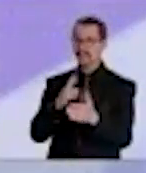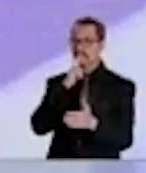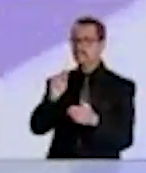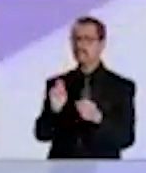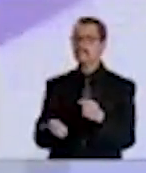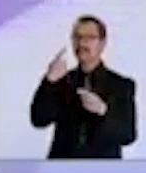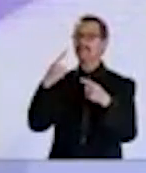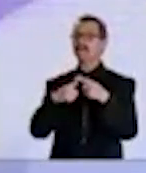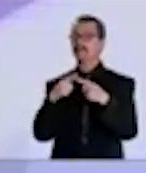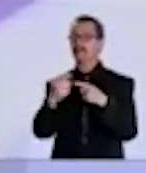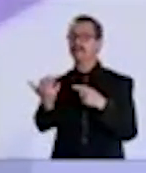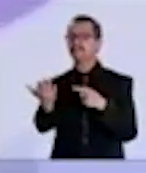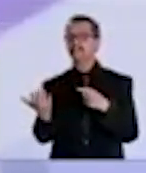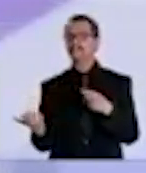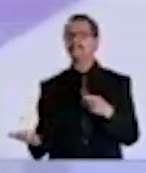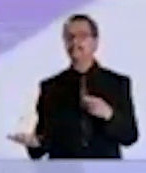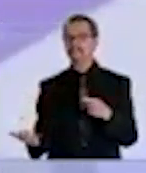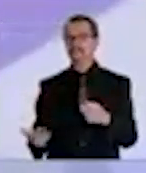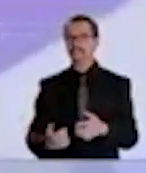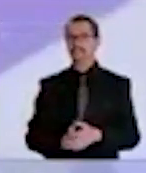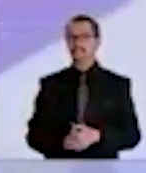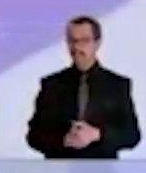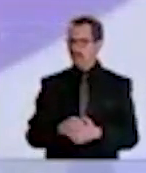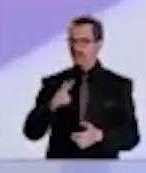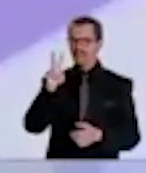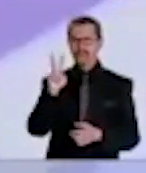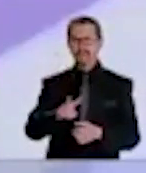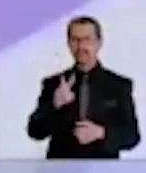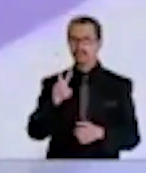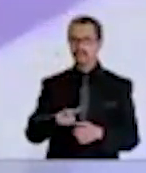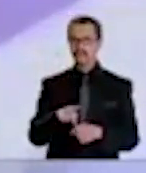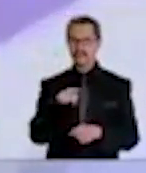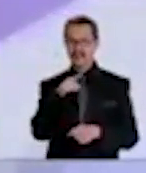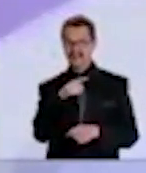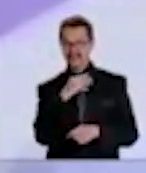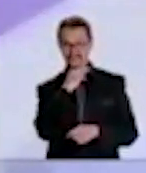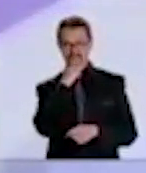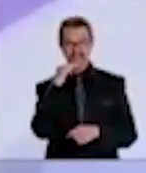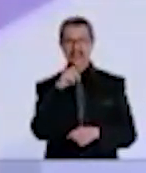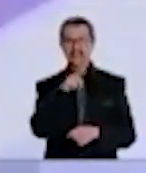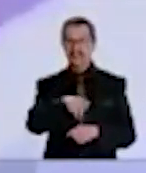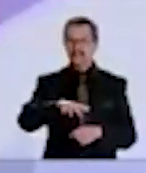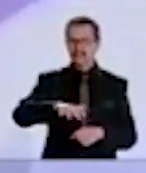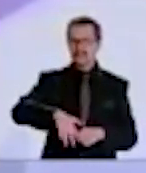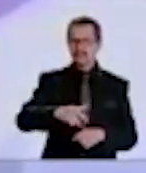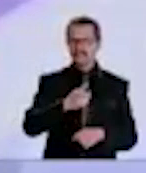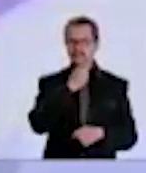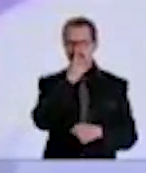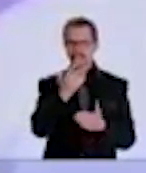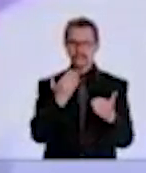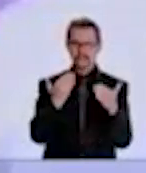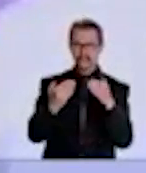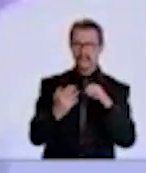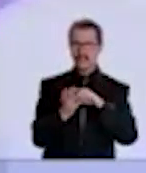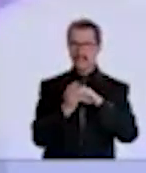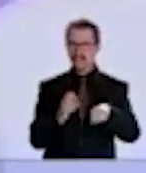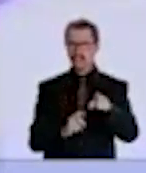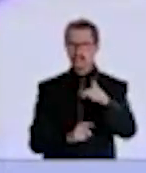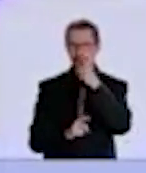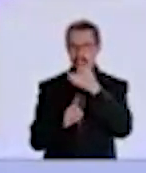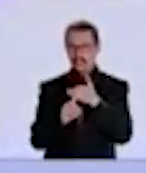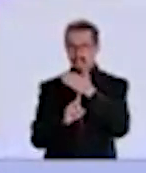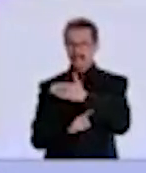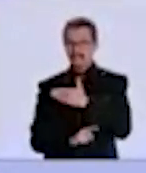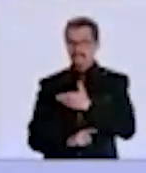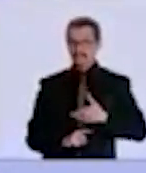vergonzoso que josé antonio meade compare lo que está sucediendo ahora con trump con lo que estaba pasando con obama es